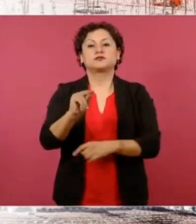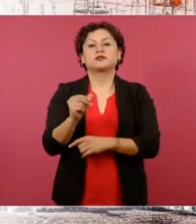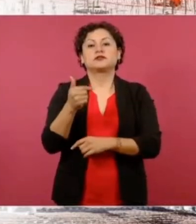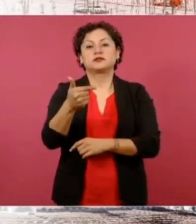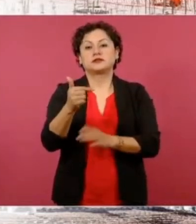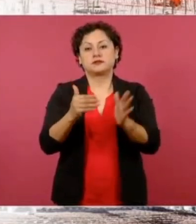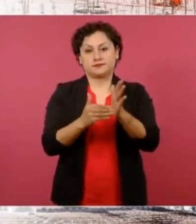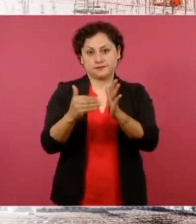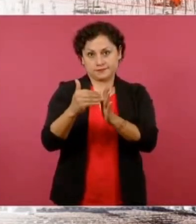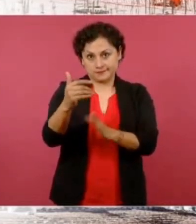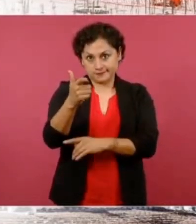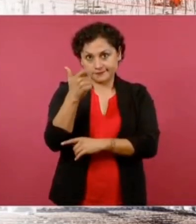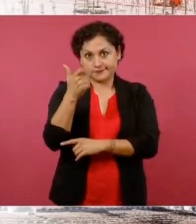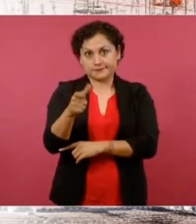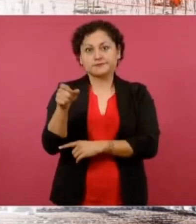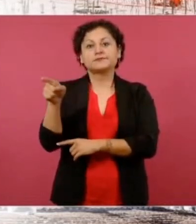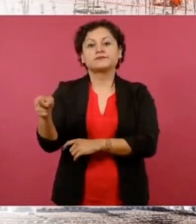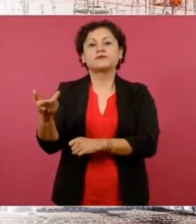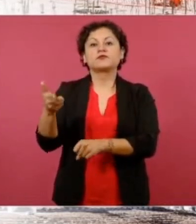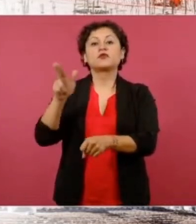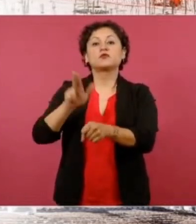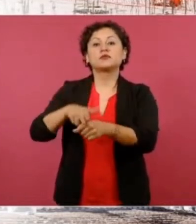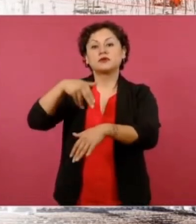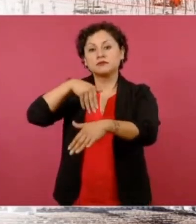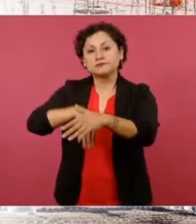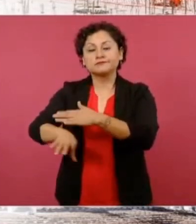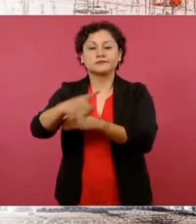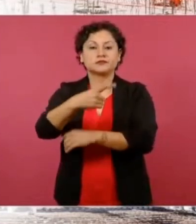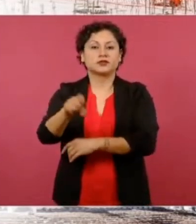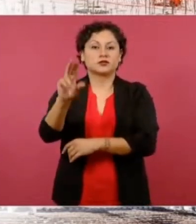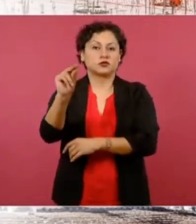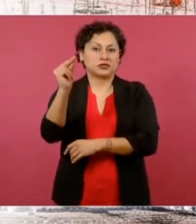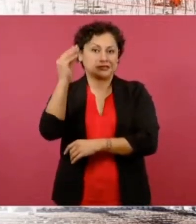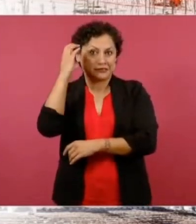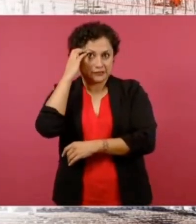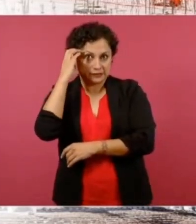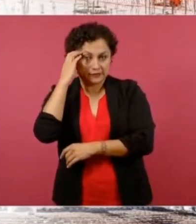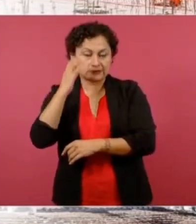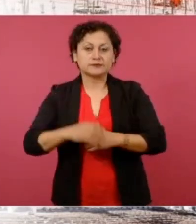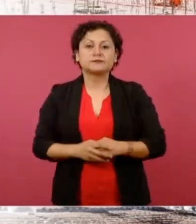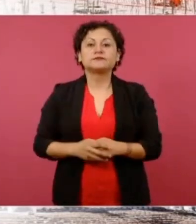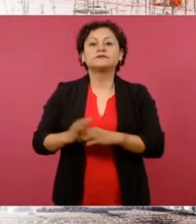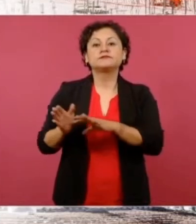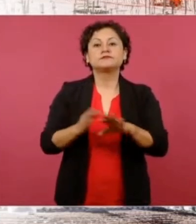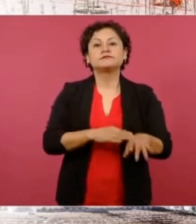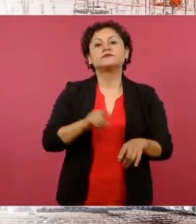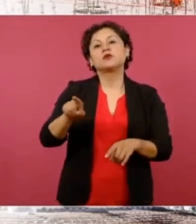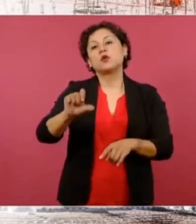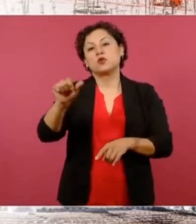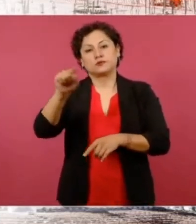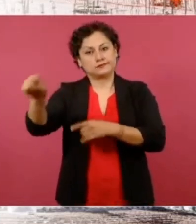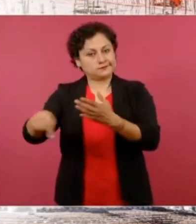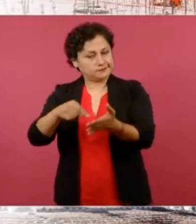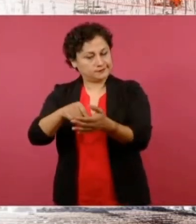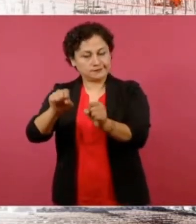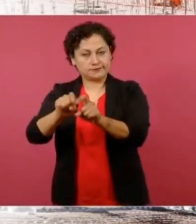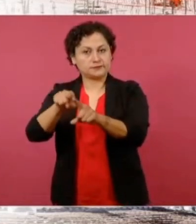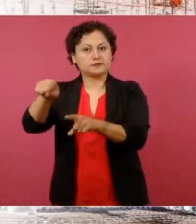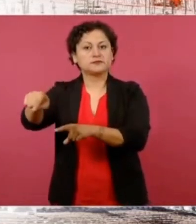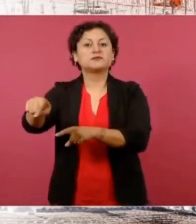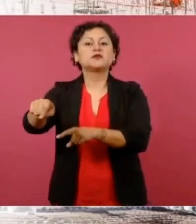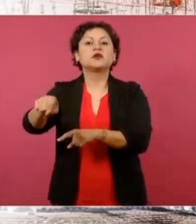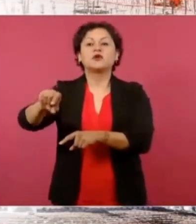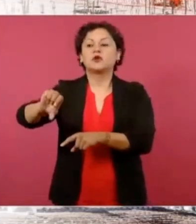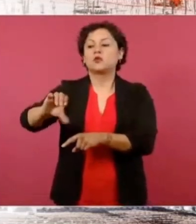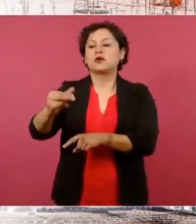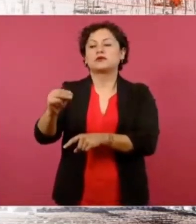millones de pesos, un hospital de 180 camas. También allá se puso en operación por parte del Seguro Social el nuevo hospital de